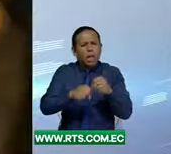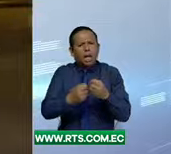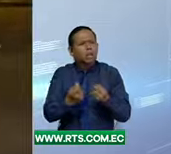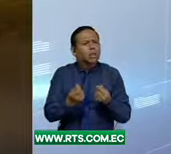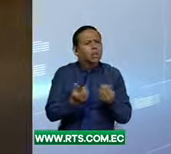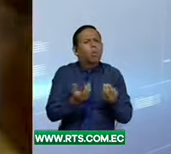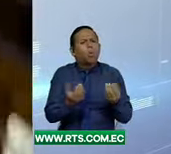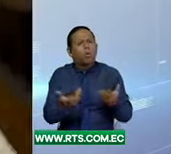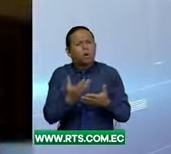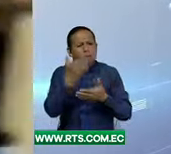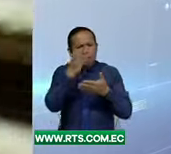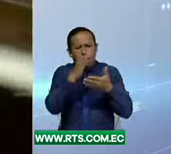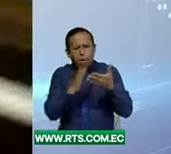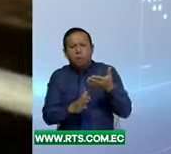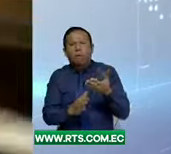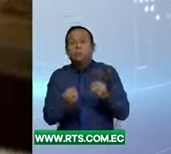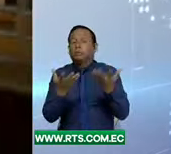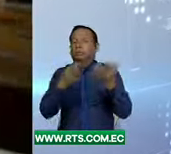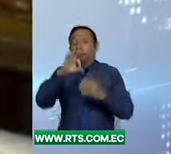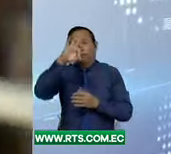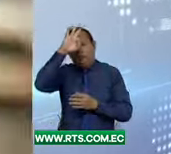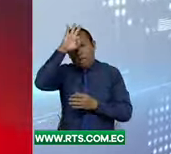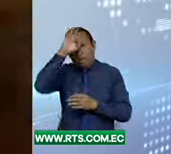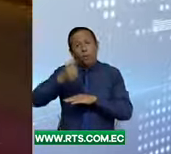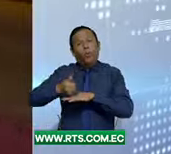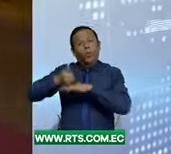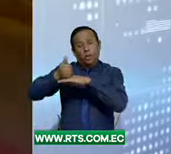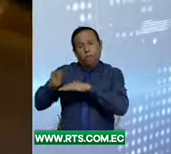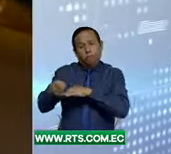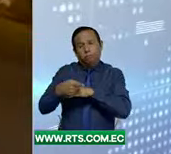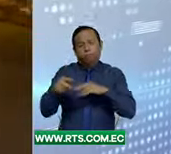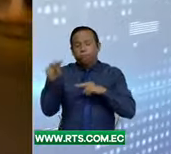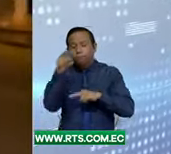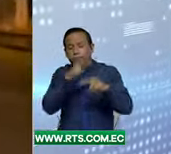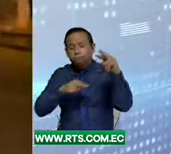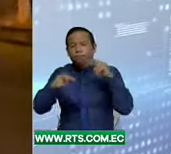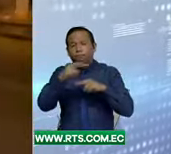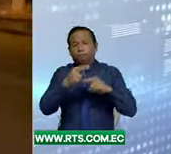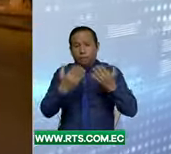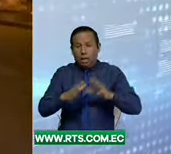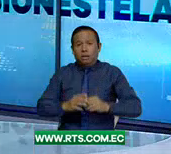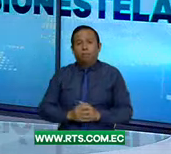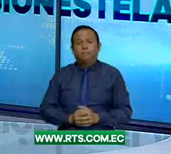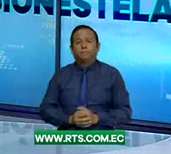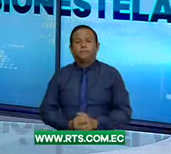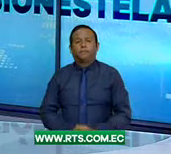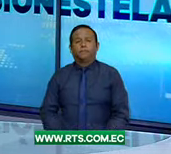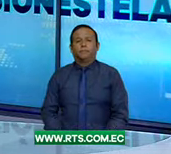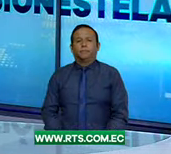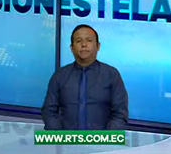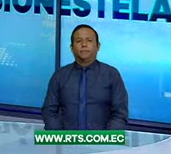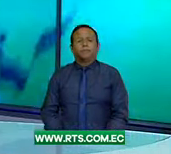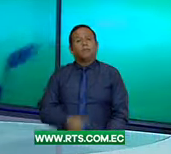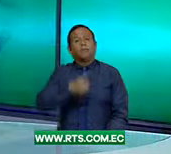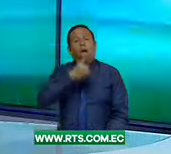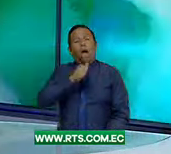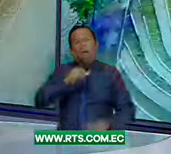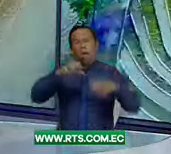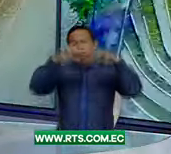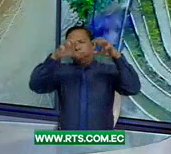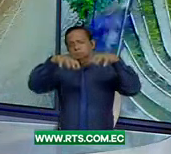son evaluados por las autoridades, informó Martín Soto. Las lluvias cobraron sus